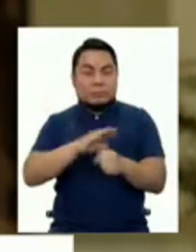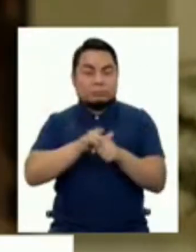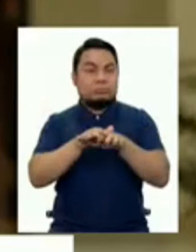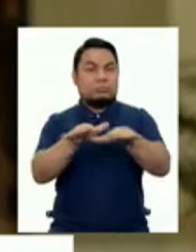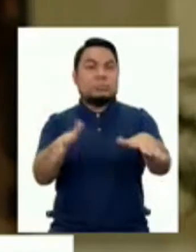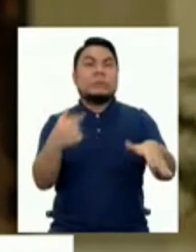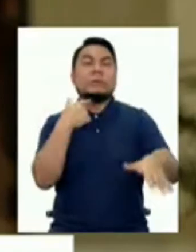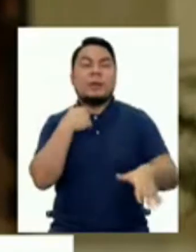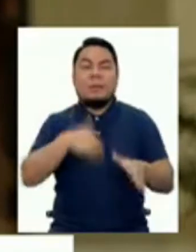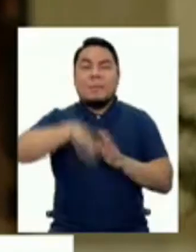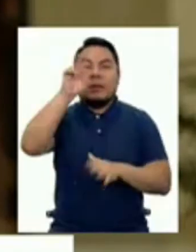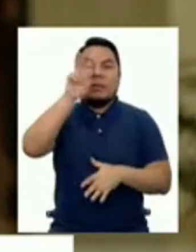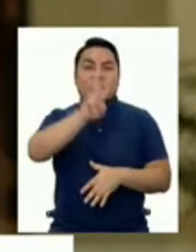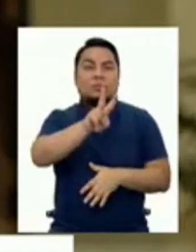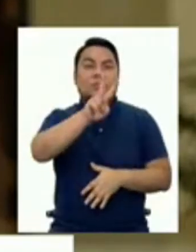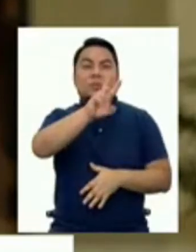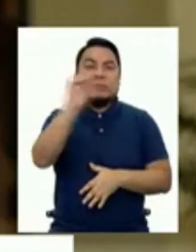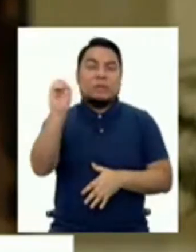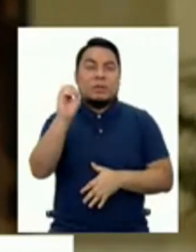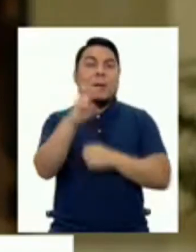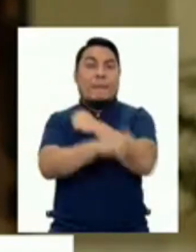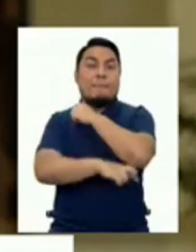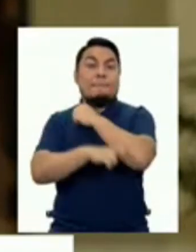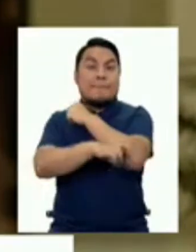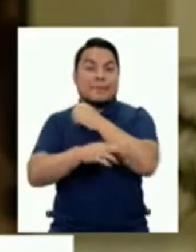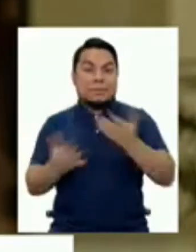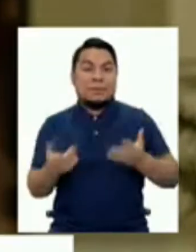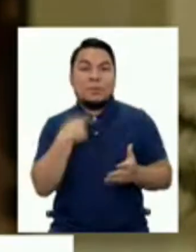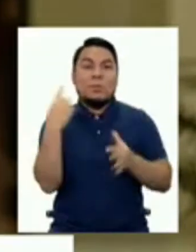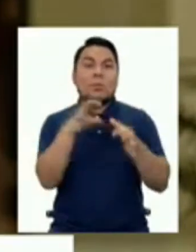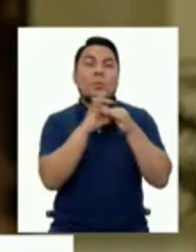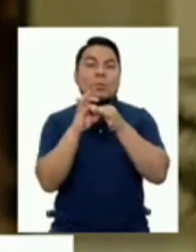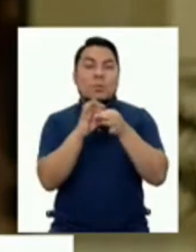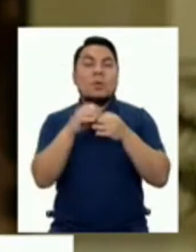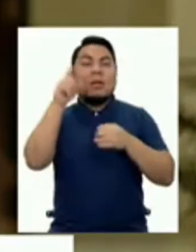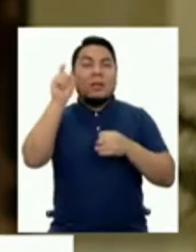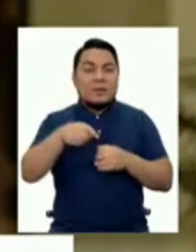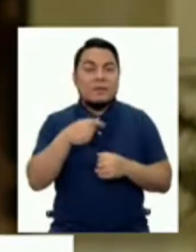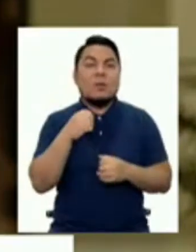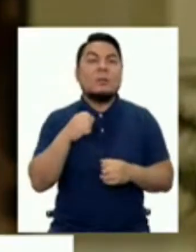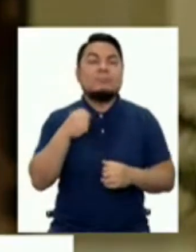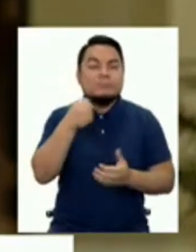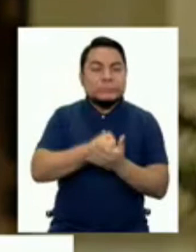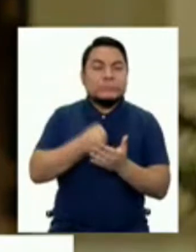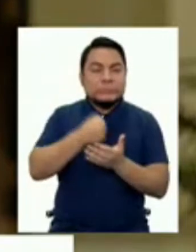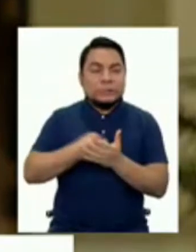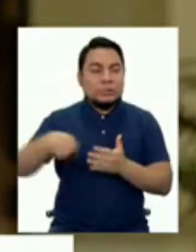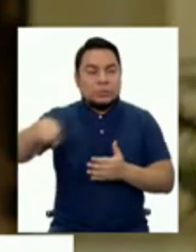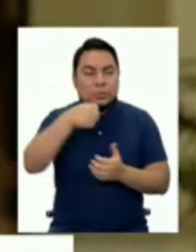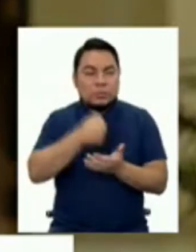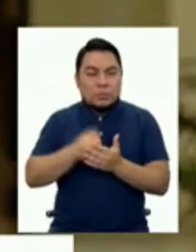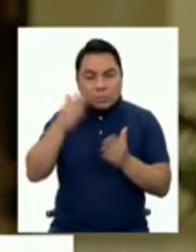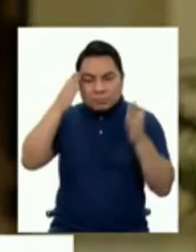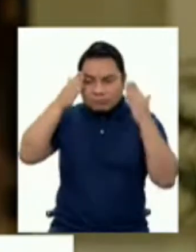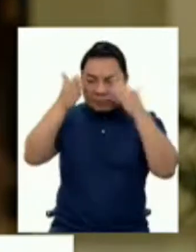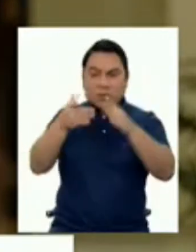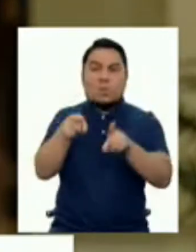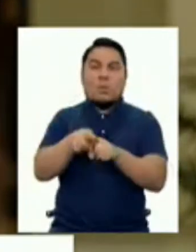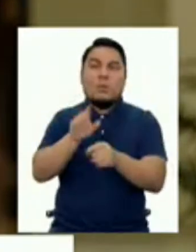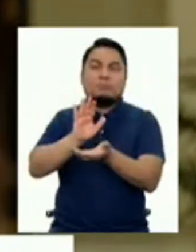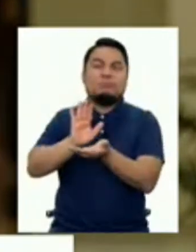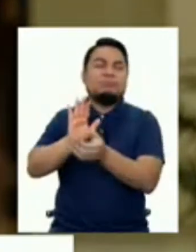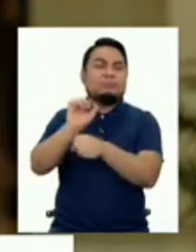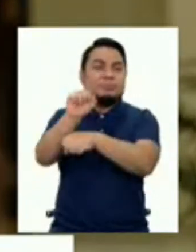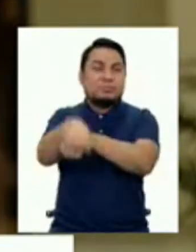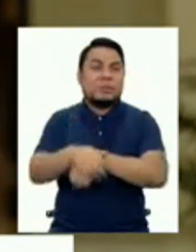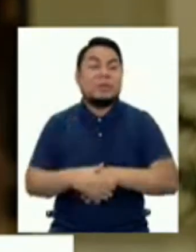que afecta a más de 200 países y juntos tenemos que encontrar la salida a la misma.